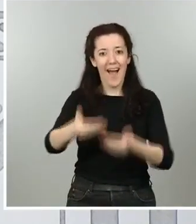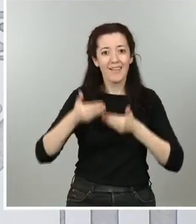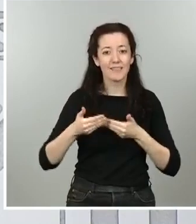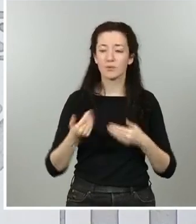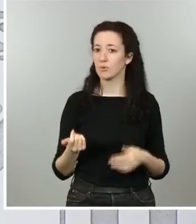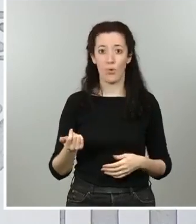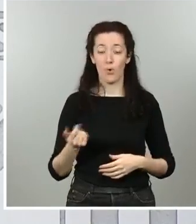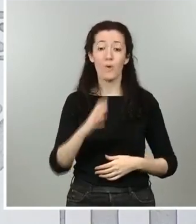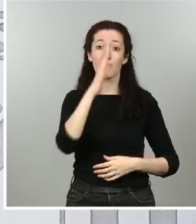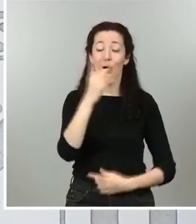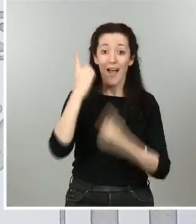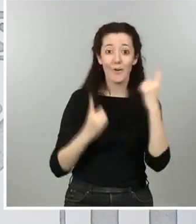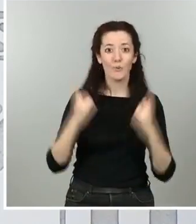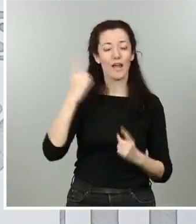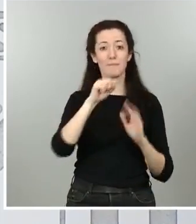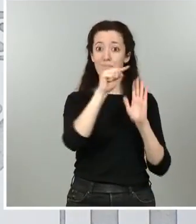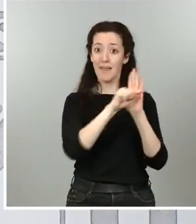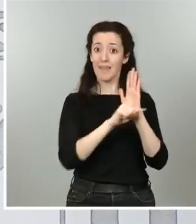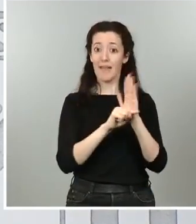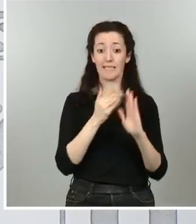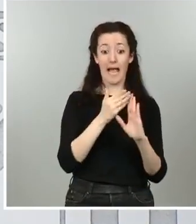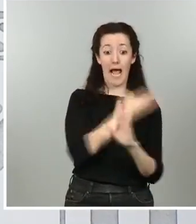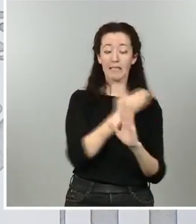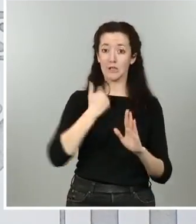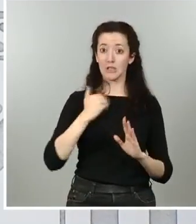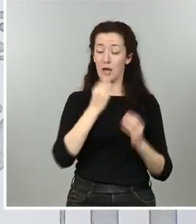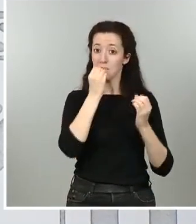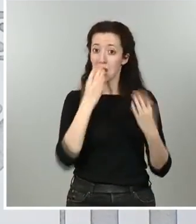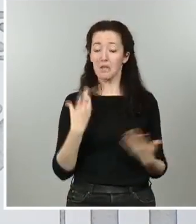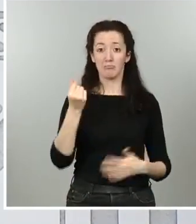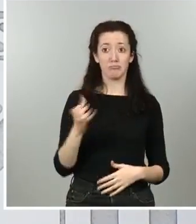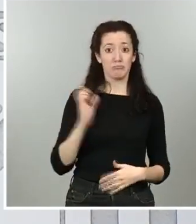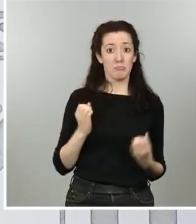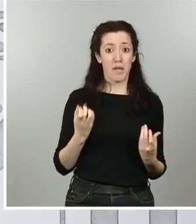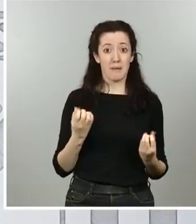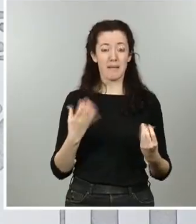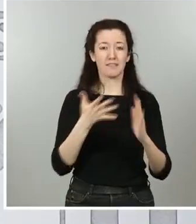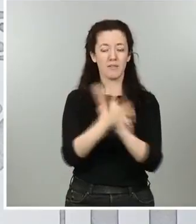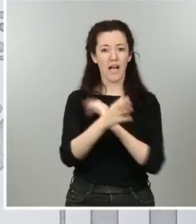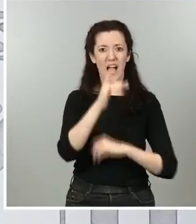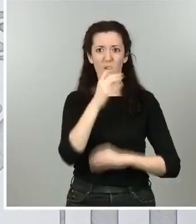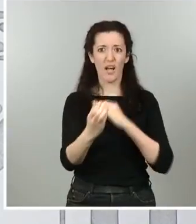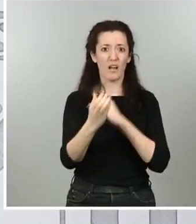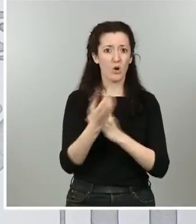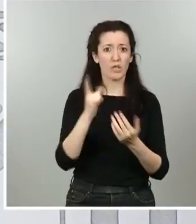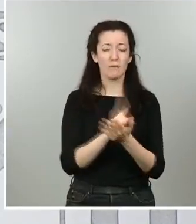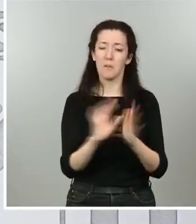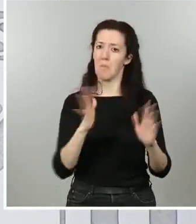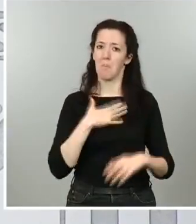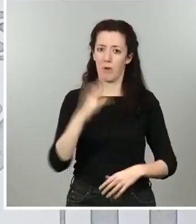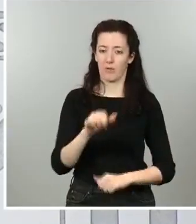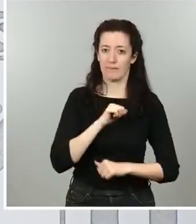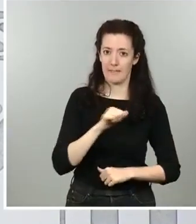para cubrir de momento las necesidades de tesorería. Por eso, ninguna comunidad autónoma puede decir que ha tenido